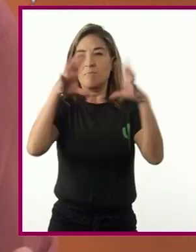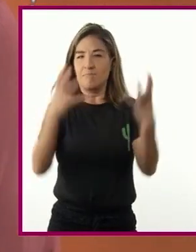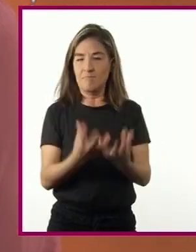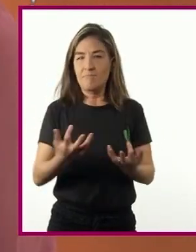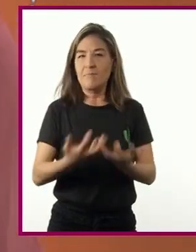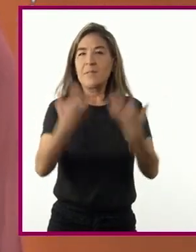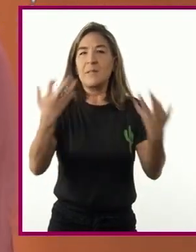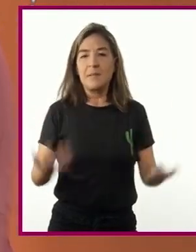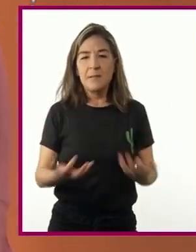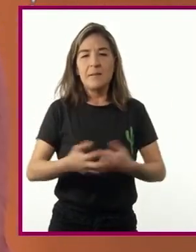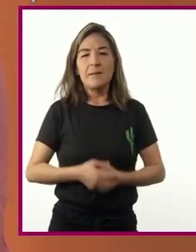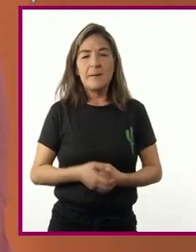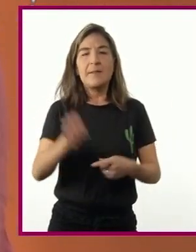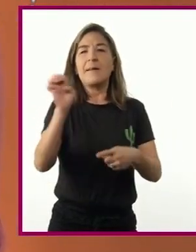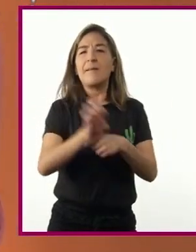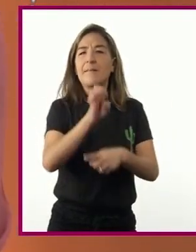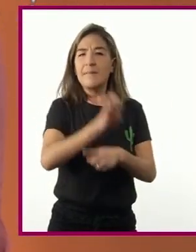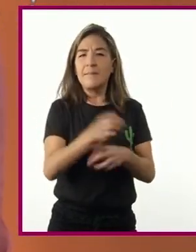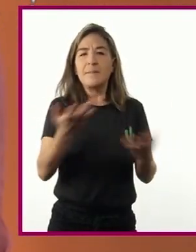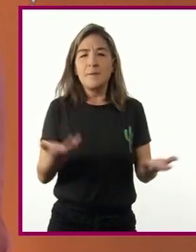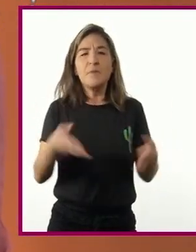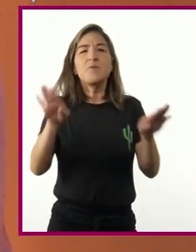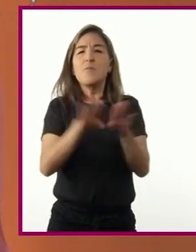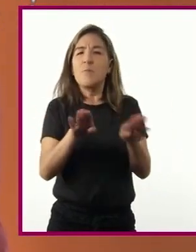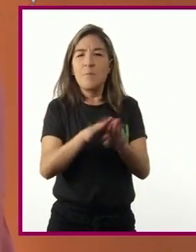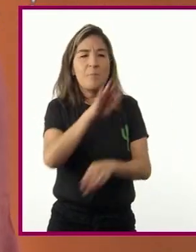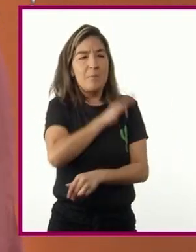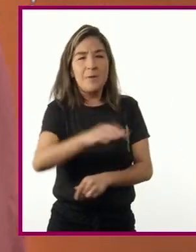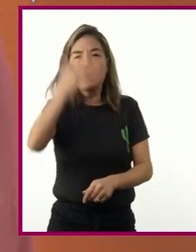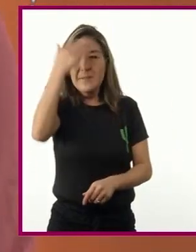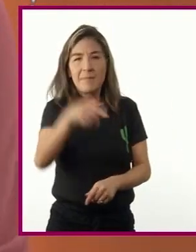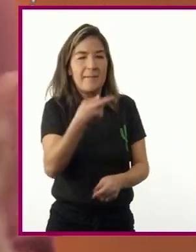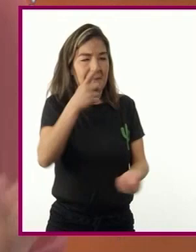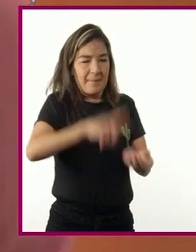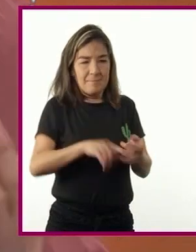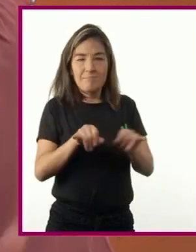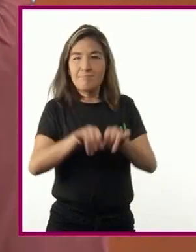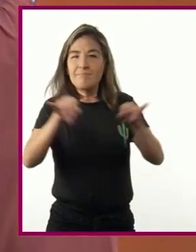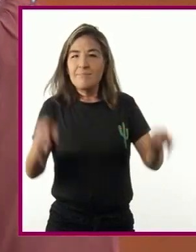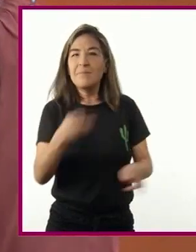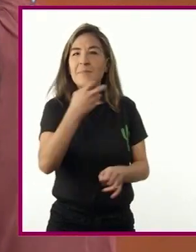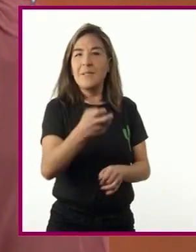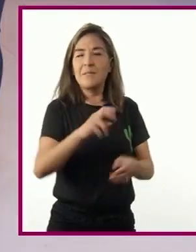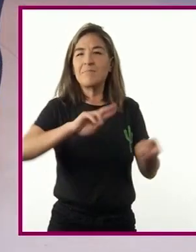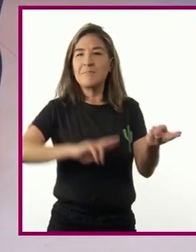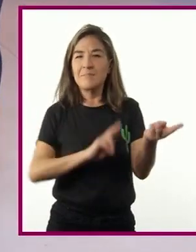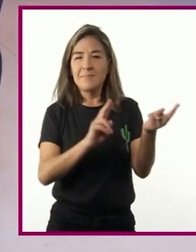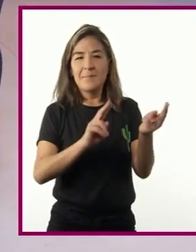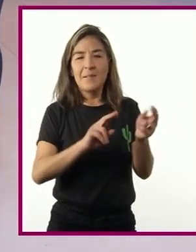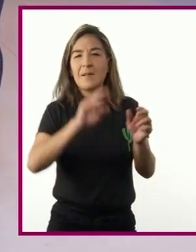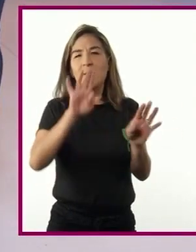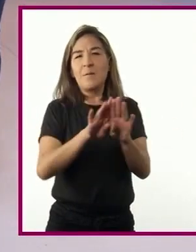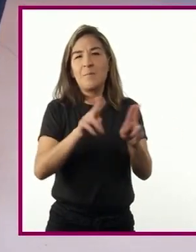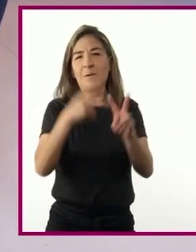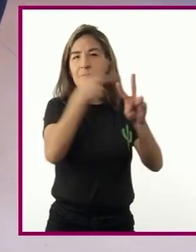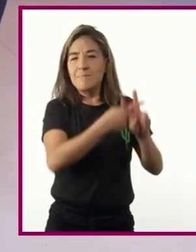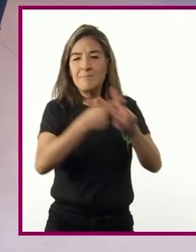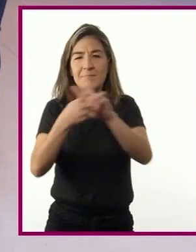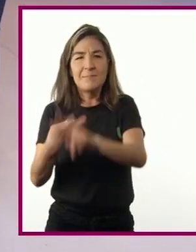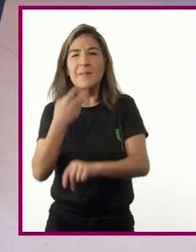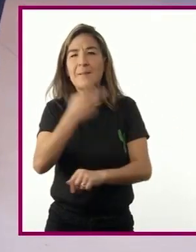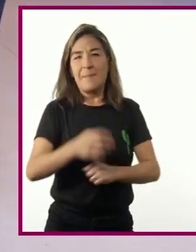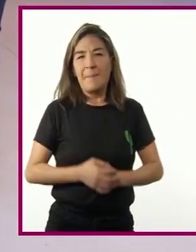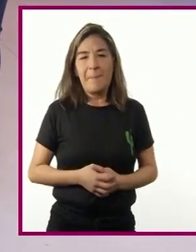Tierra. Entonces, ¿cómo podríamos saber a qué distancia se encuentran los astros? Medir